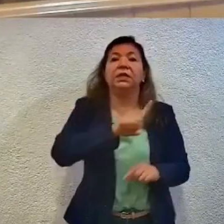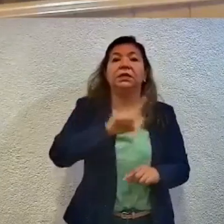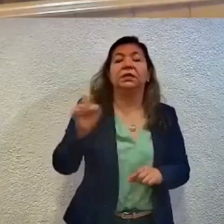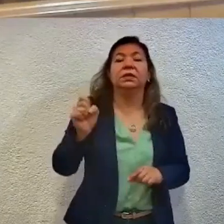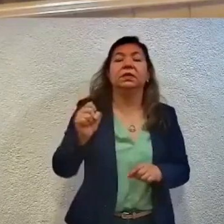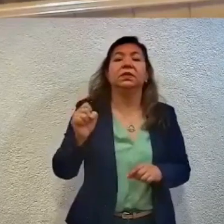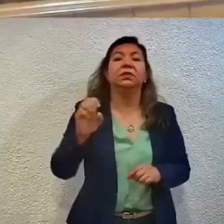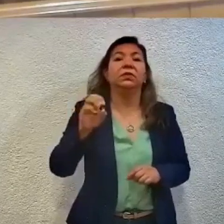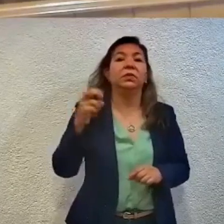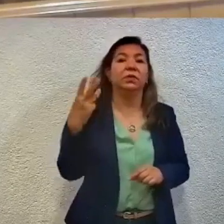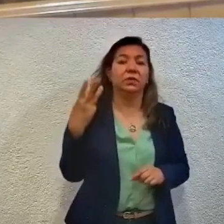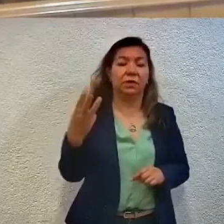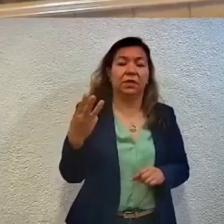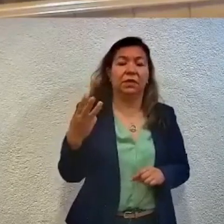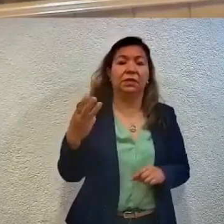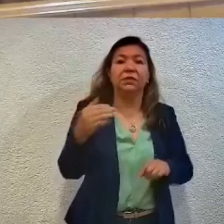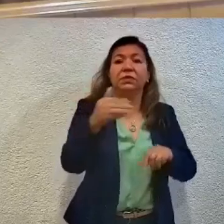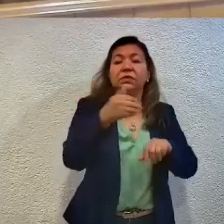102/SE/19-04-2024 y